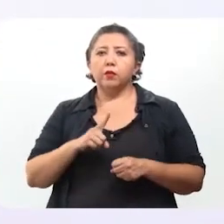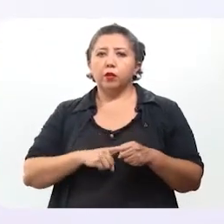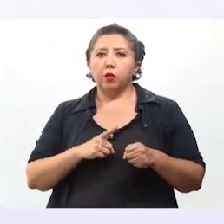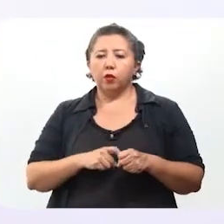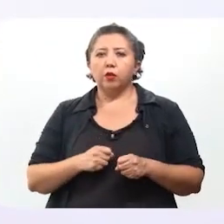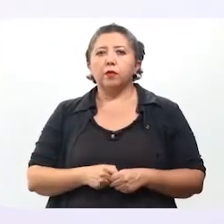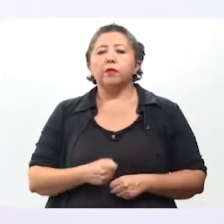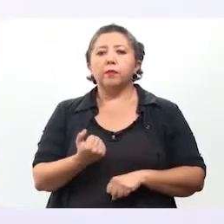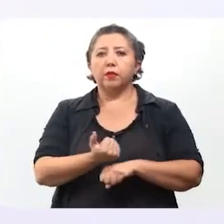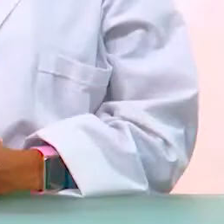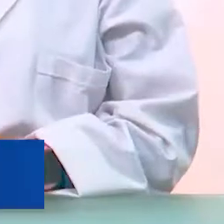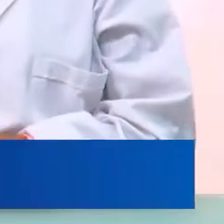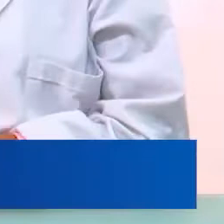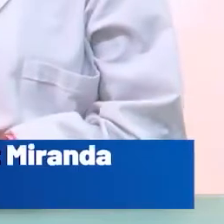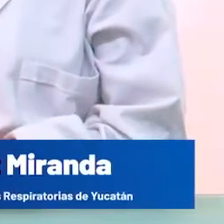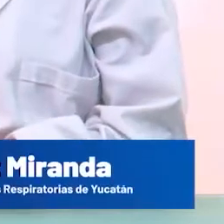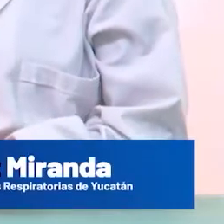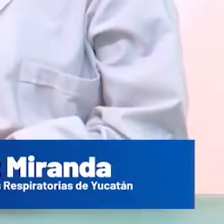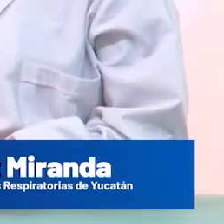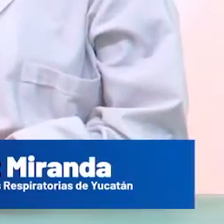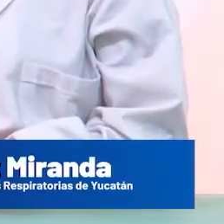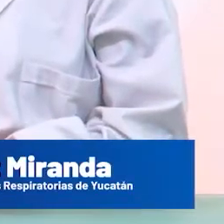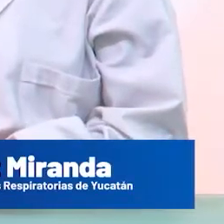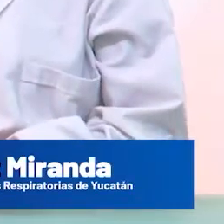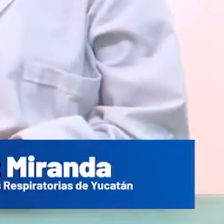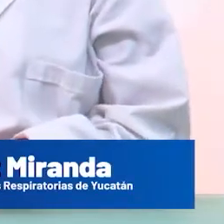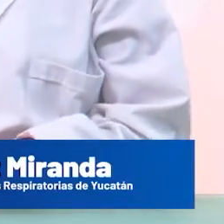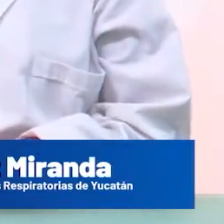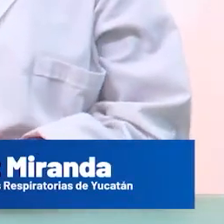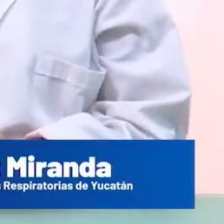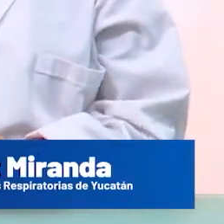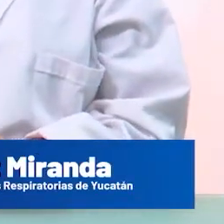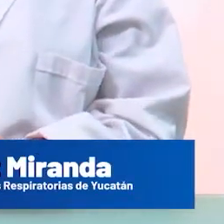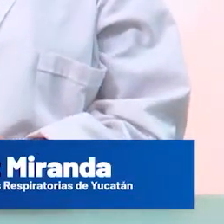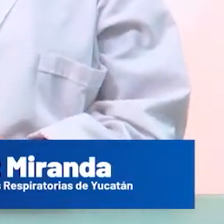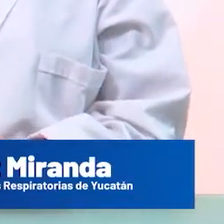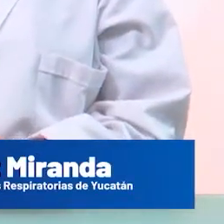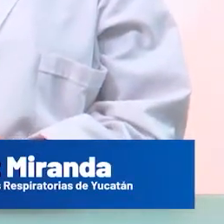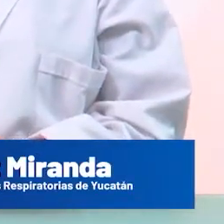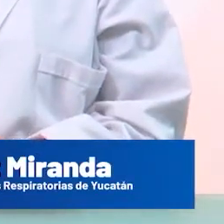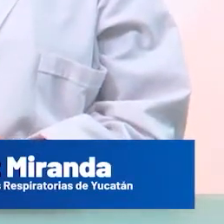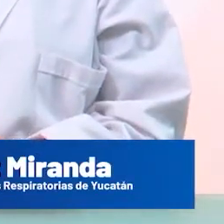Salud marcan color amarillo. Ese es el informe del día de hoy, doctora. Muchas gracias, doctora.